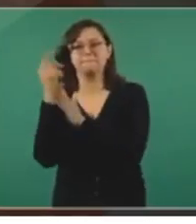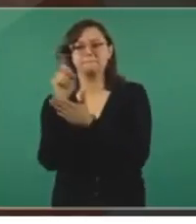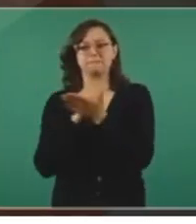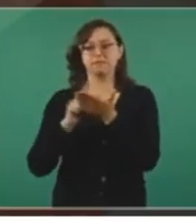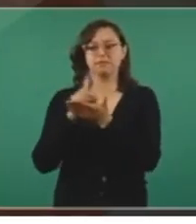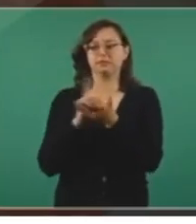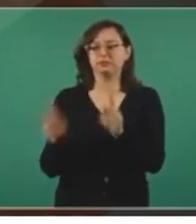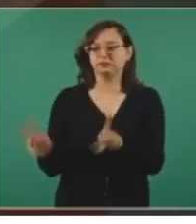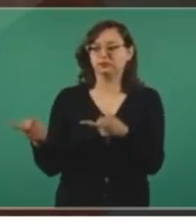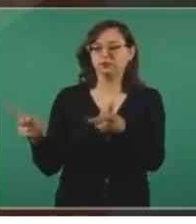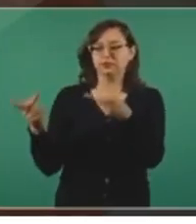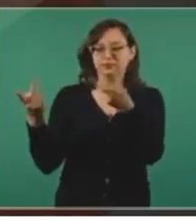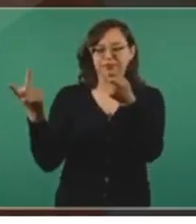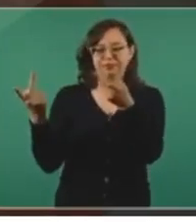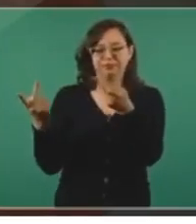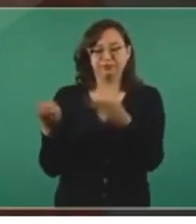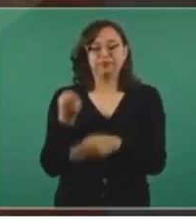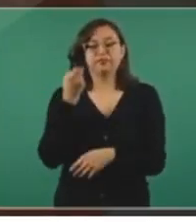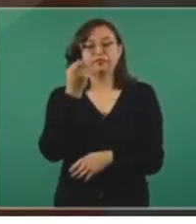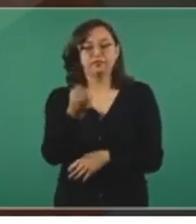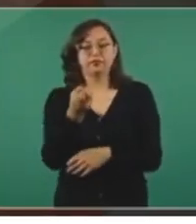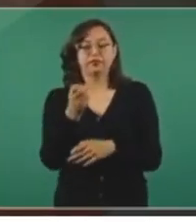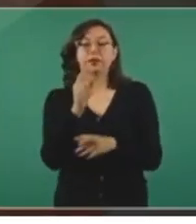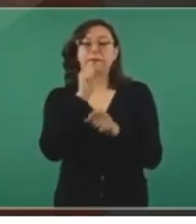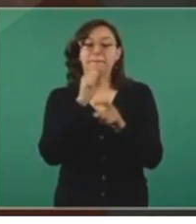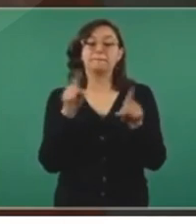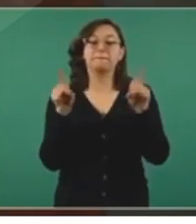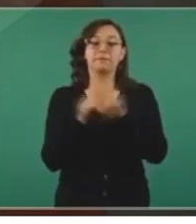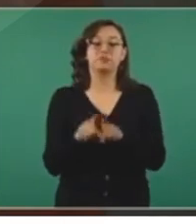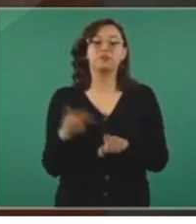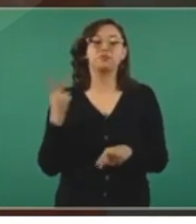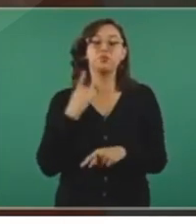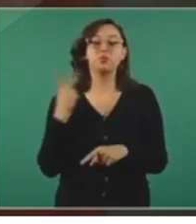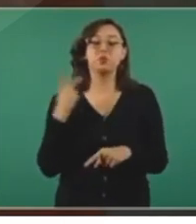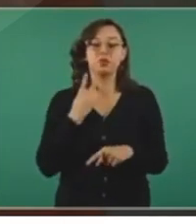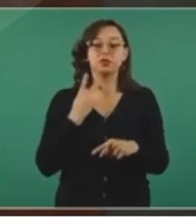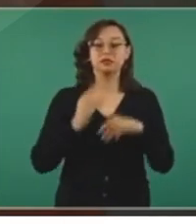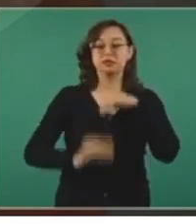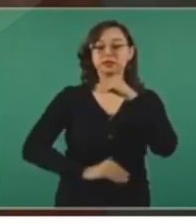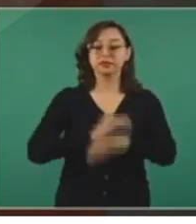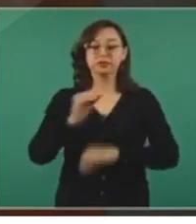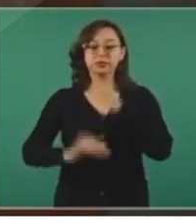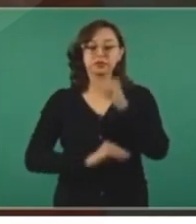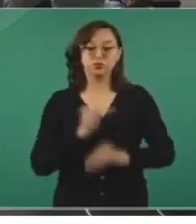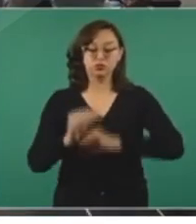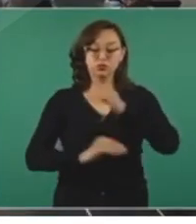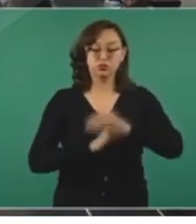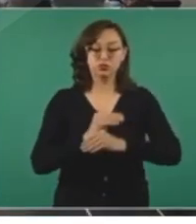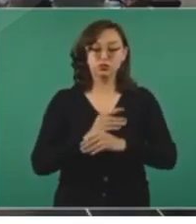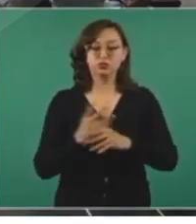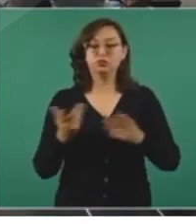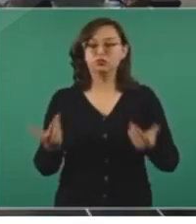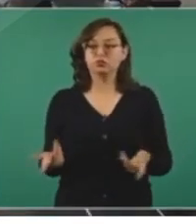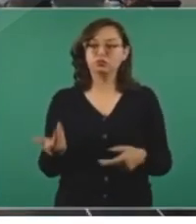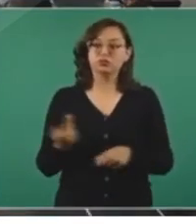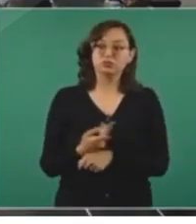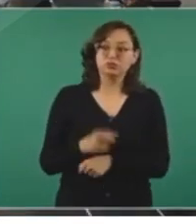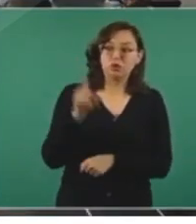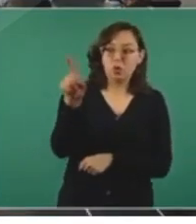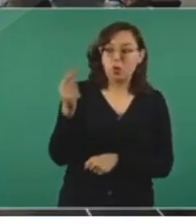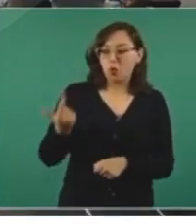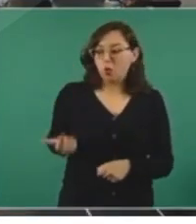y que se ha convertido ahora en un tema de disputa política, porque los señalamientos que usted ha hecho para que el fiscal de